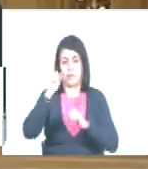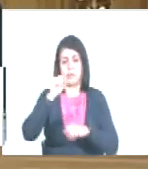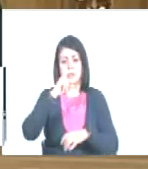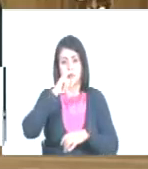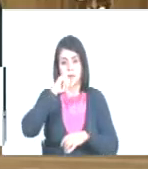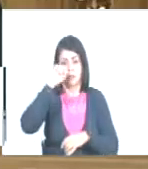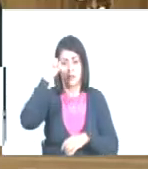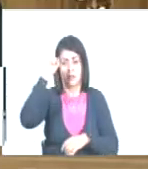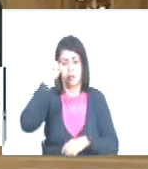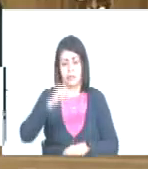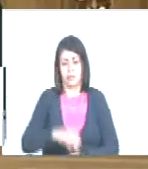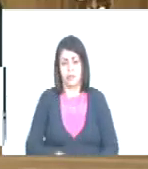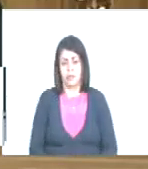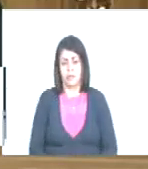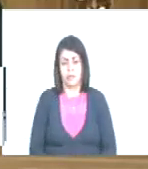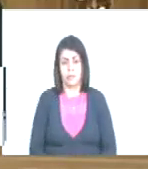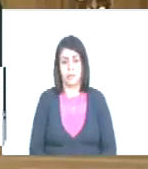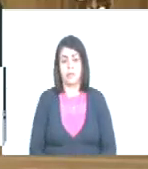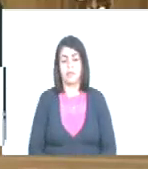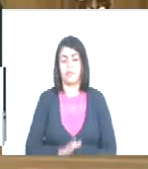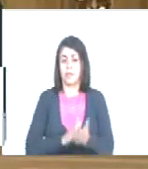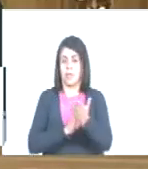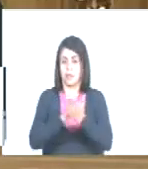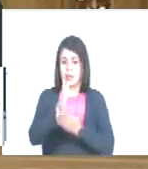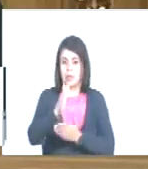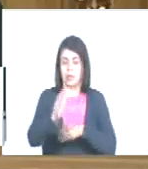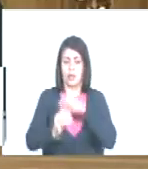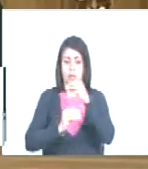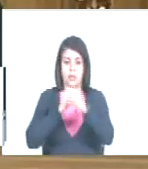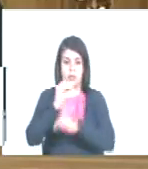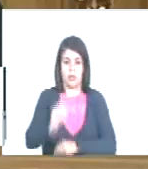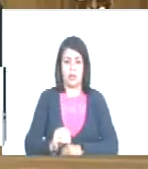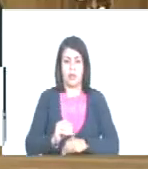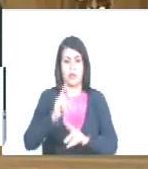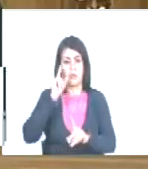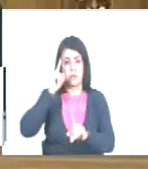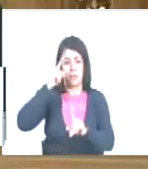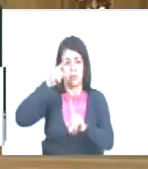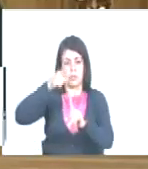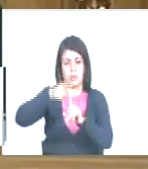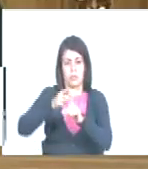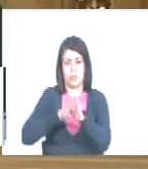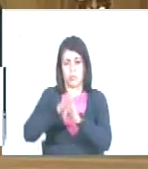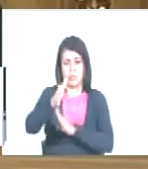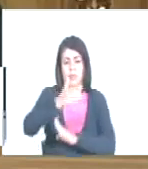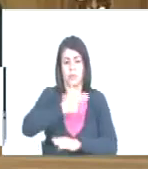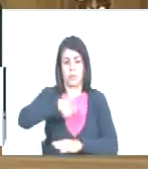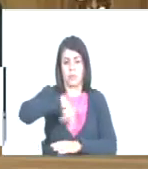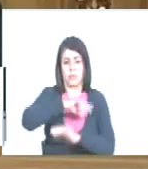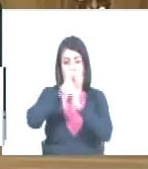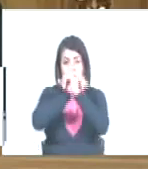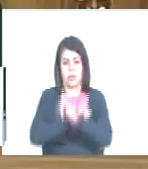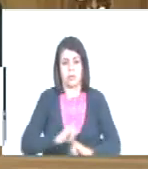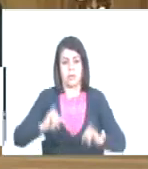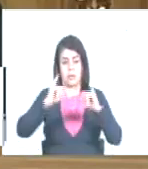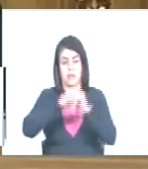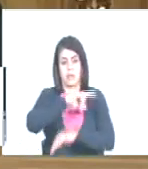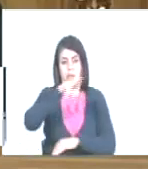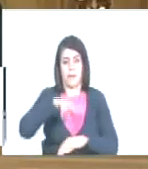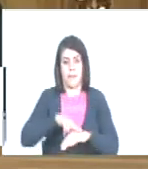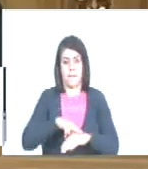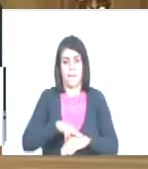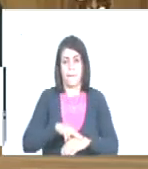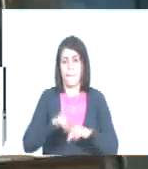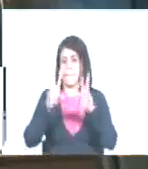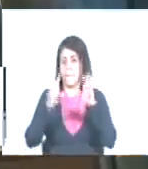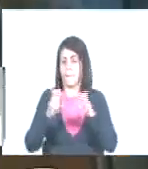Nicolás Maduro Moro, ha seguido llevando y transitando el sendero de nuestra independencia nacional y